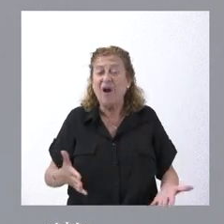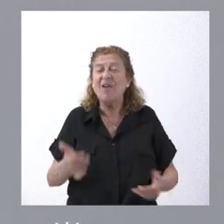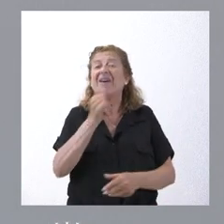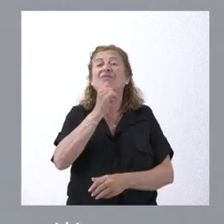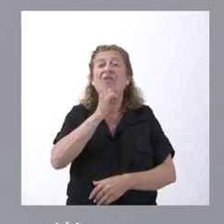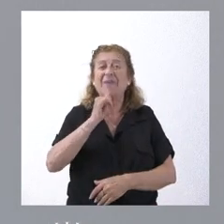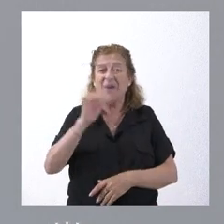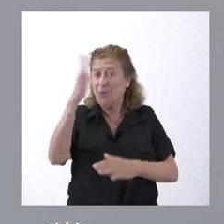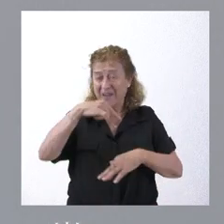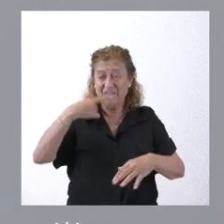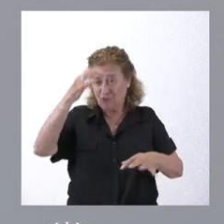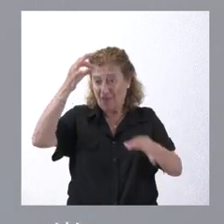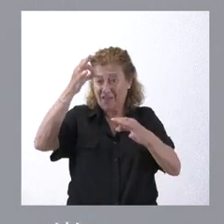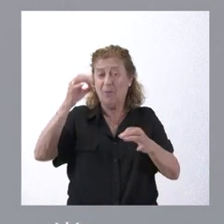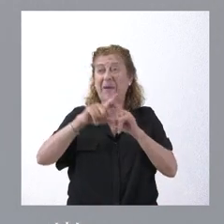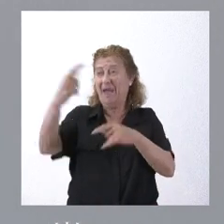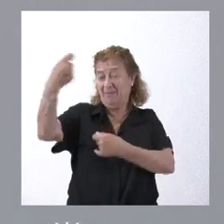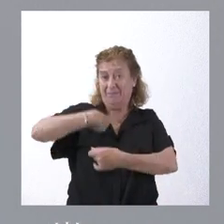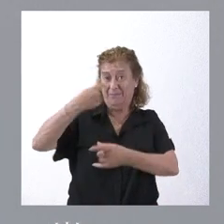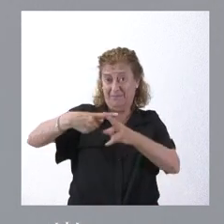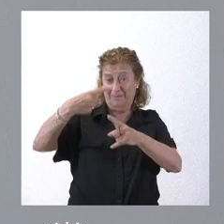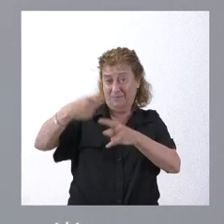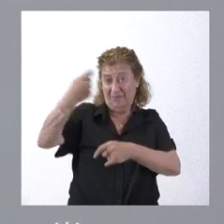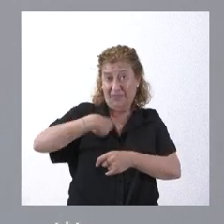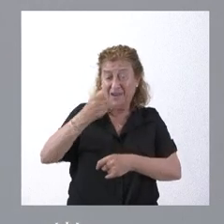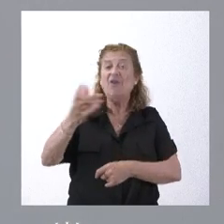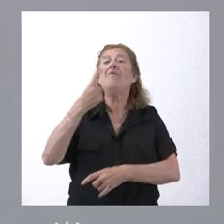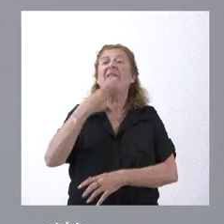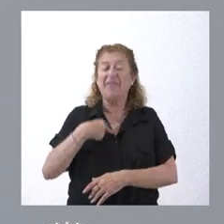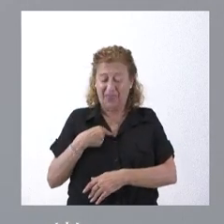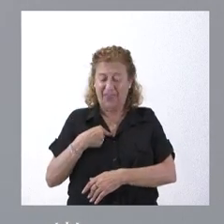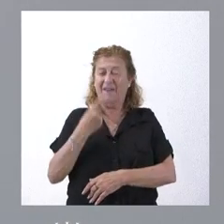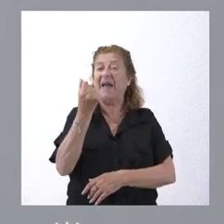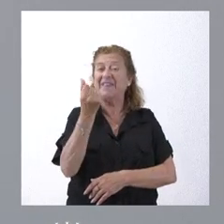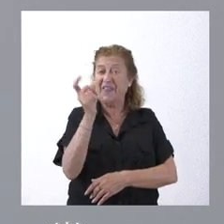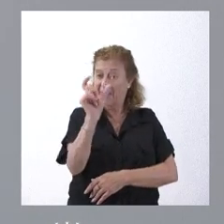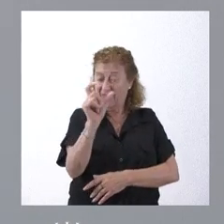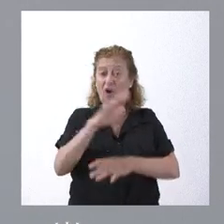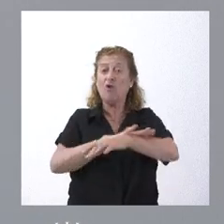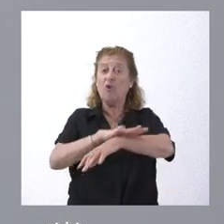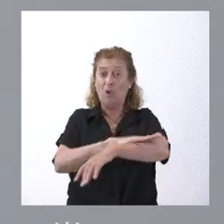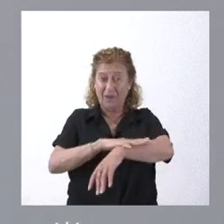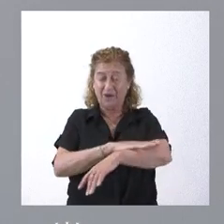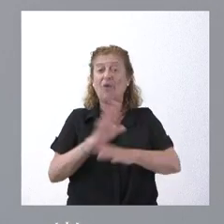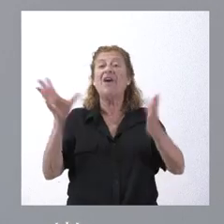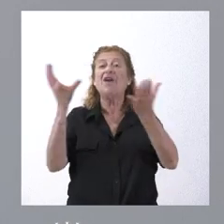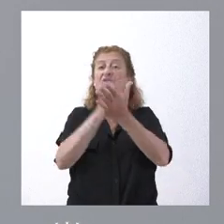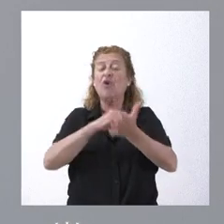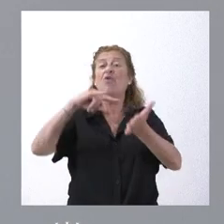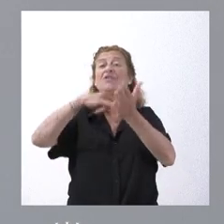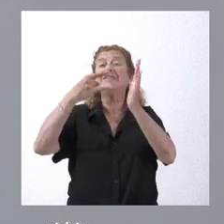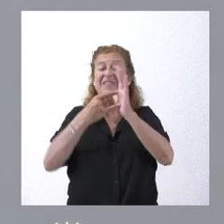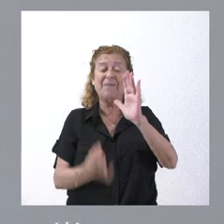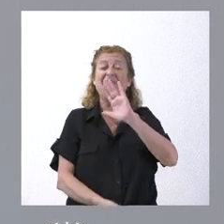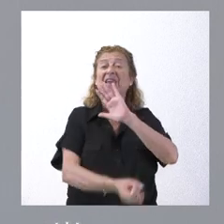entregas a cuenta. Se comunicó la cantidad que correspondía por parte del Gobierno al conjunto del sistema de financiación de las